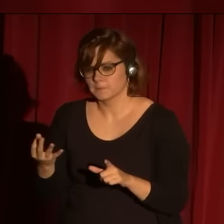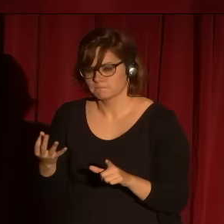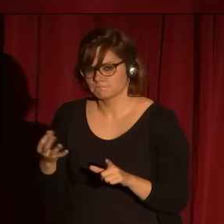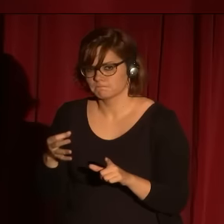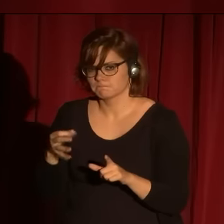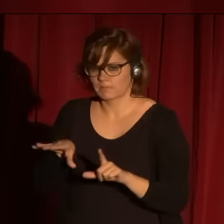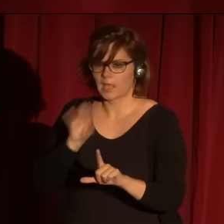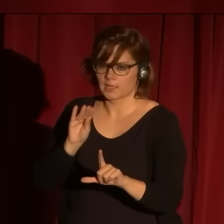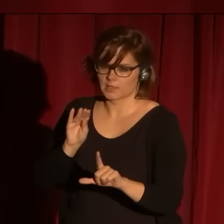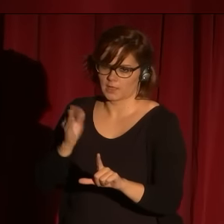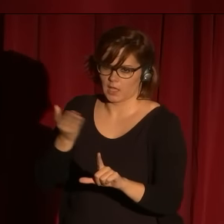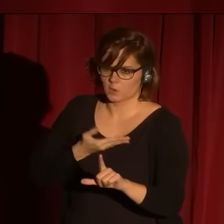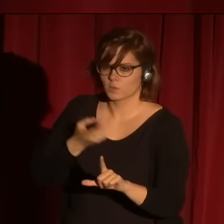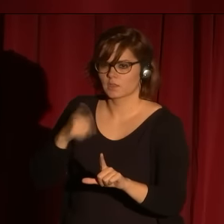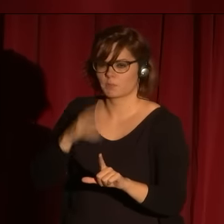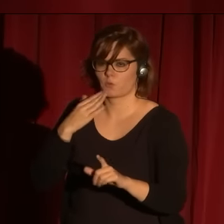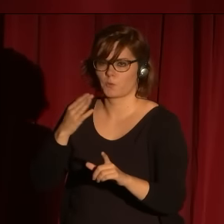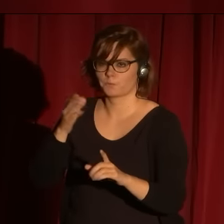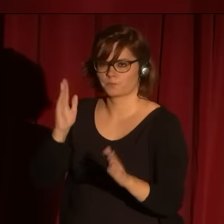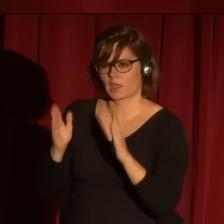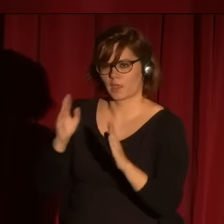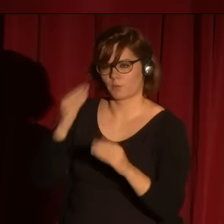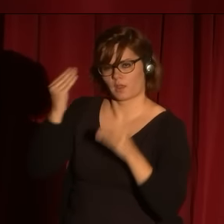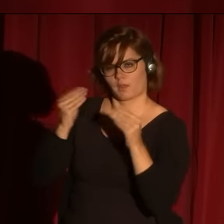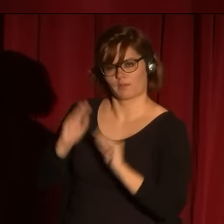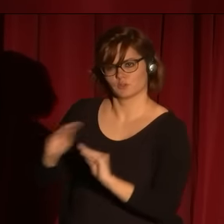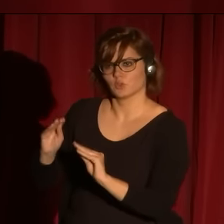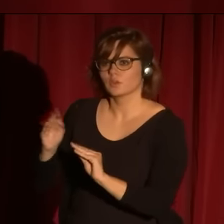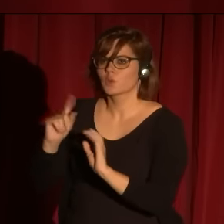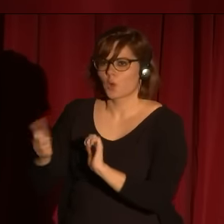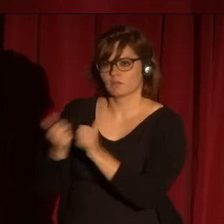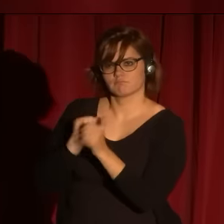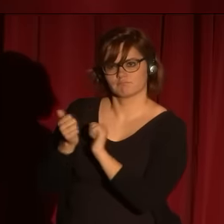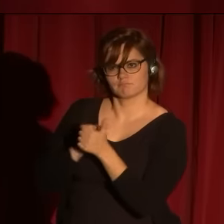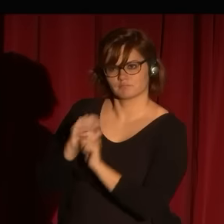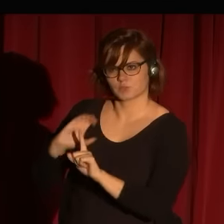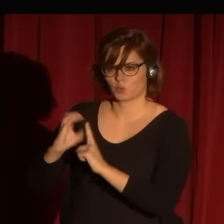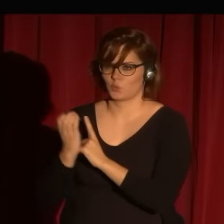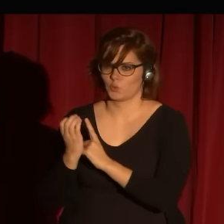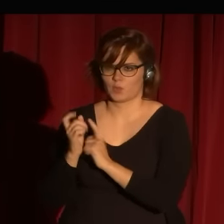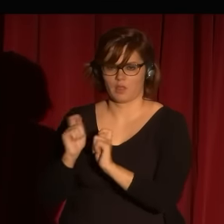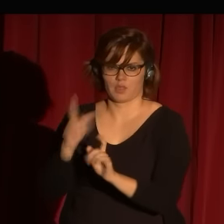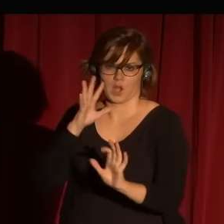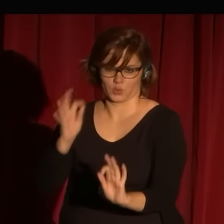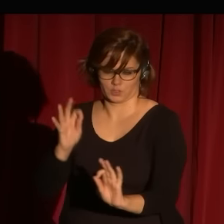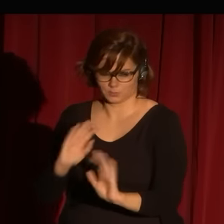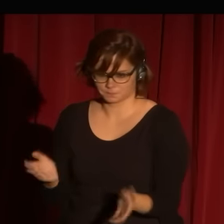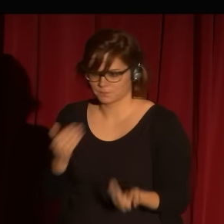también y además para utilizarlos como una ventana hacia otra época entender todos estos referentes culturales que les dan sentido